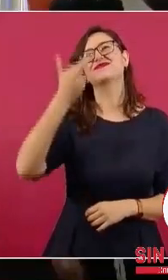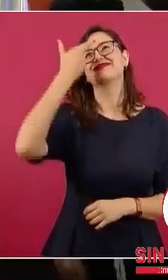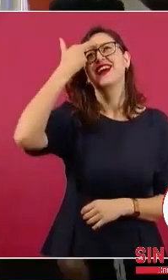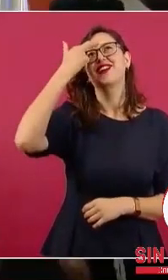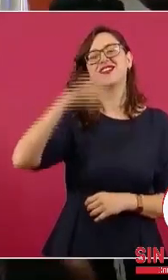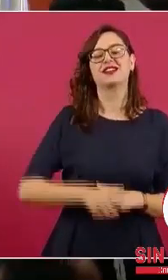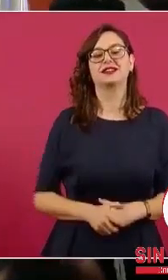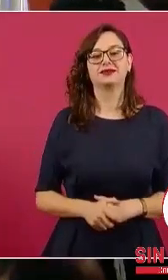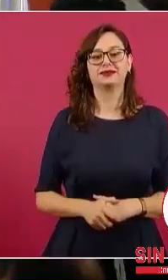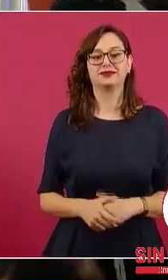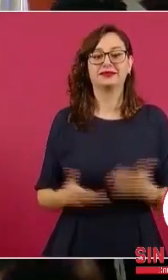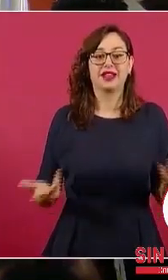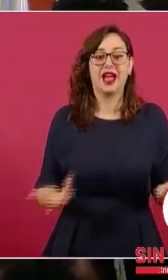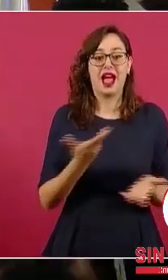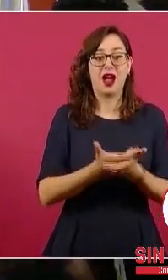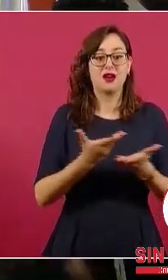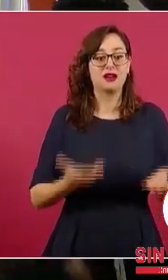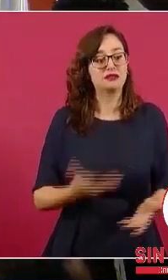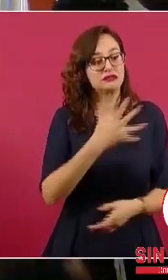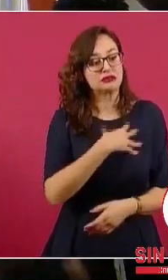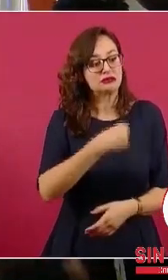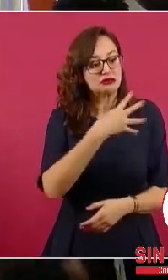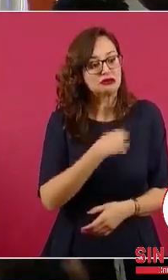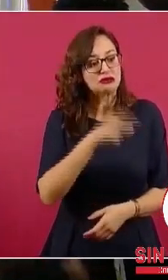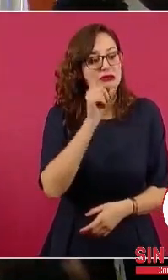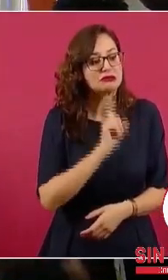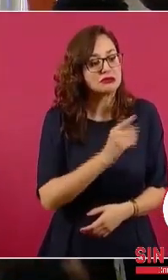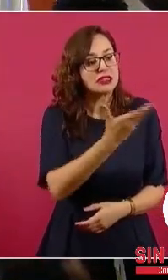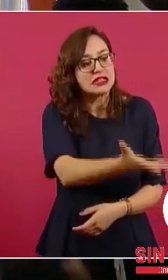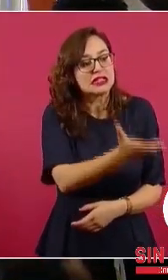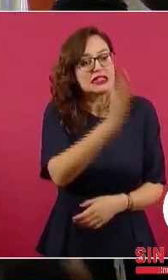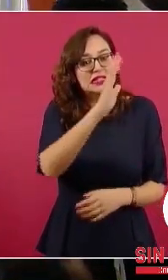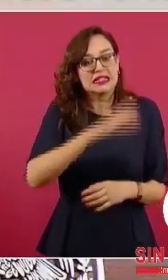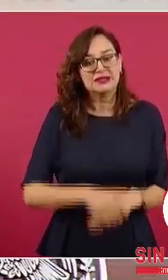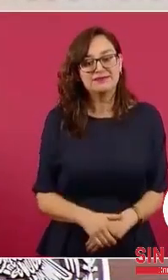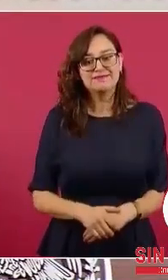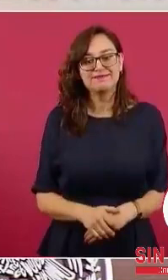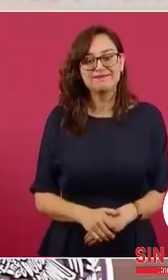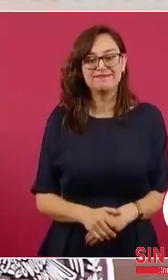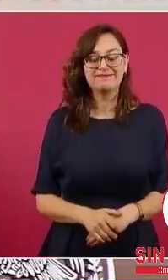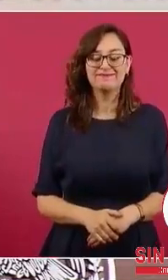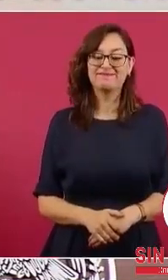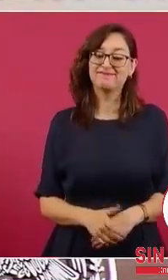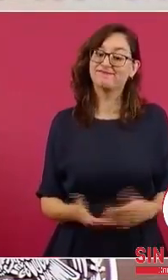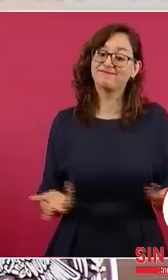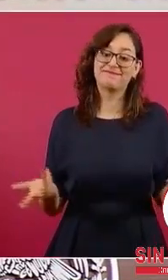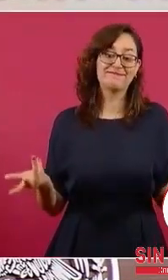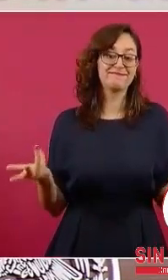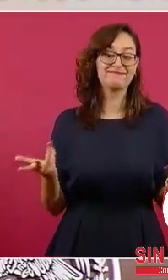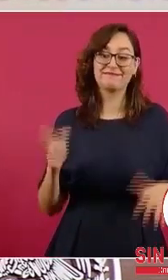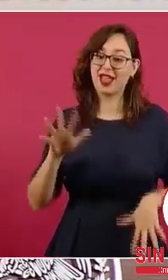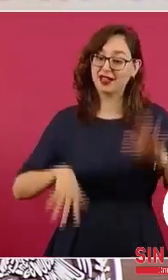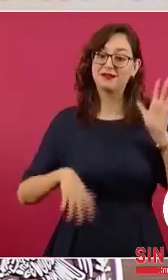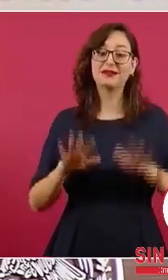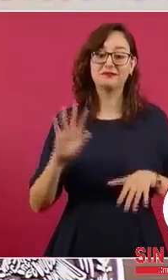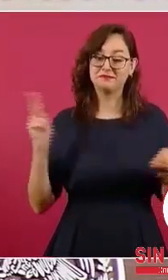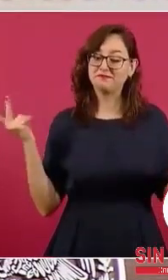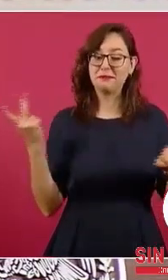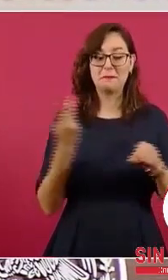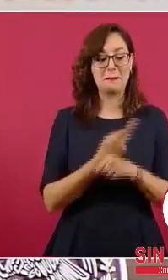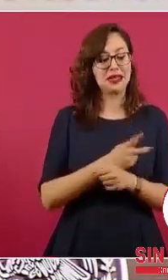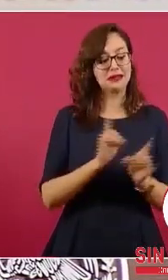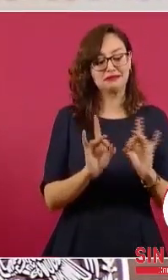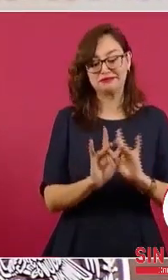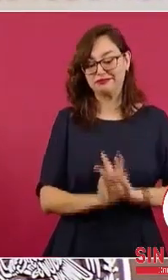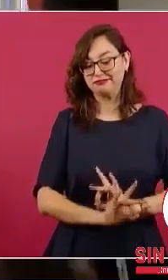Su hija, así suele pasar, ella